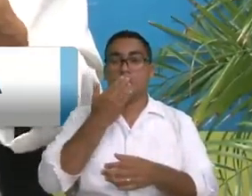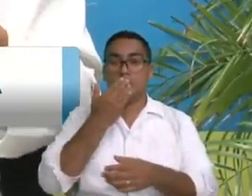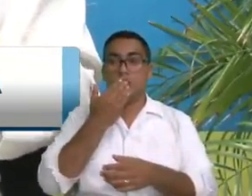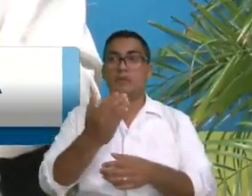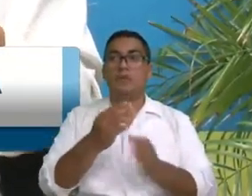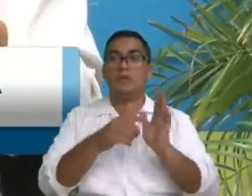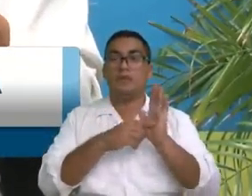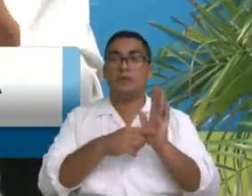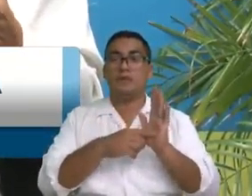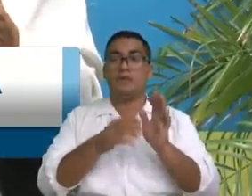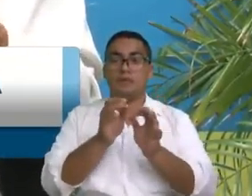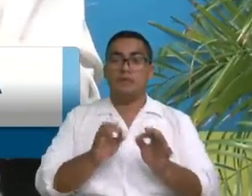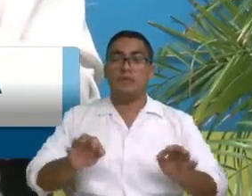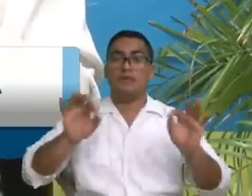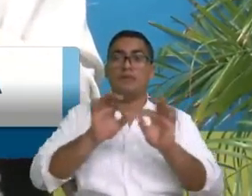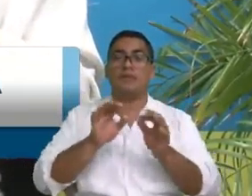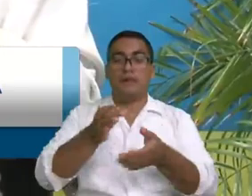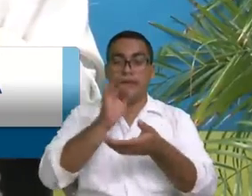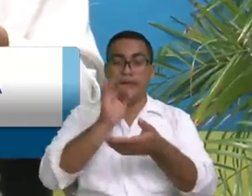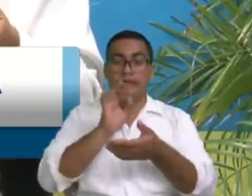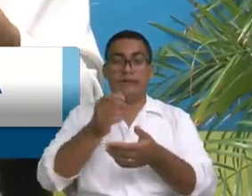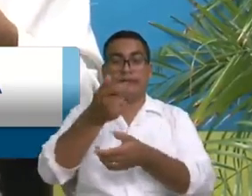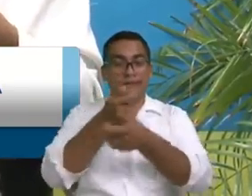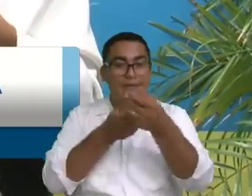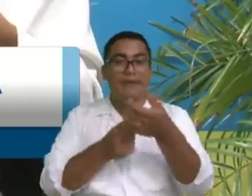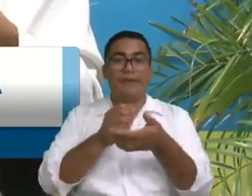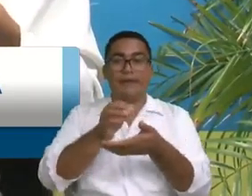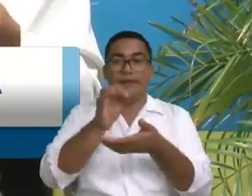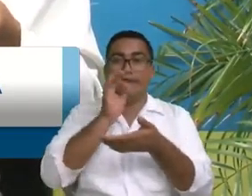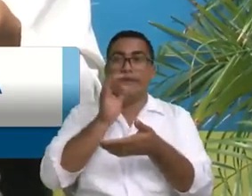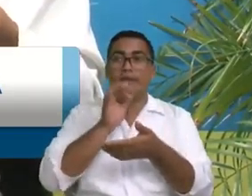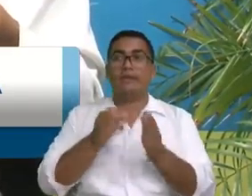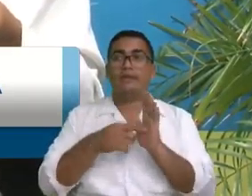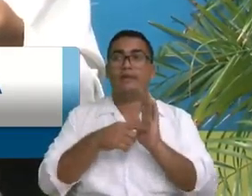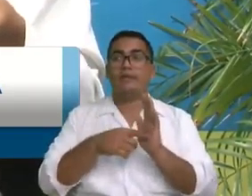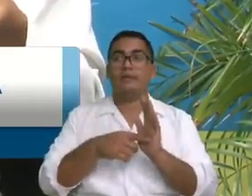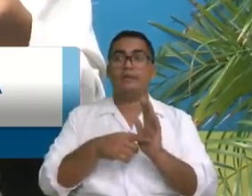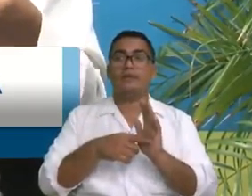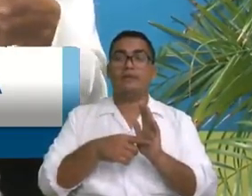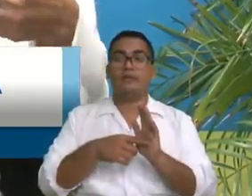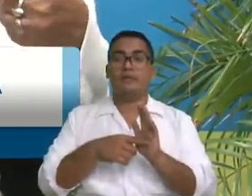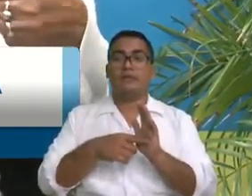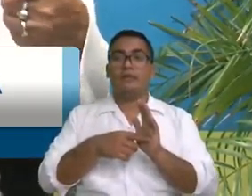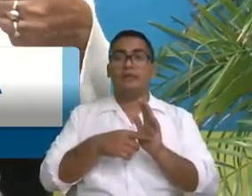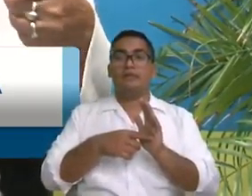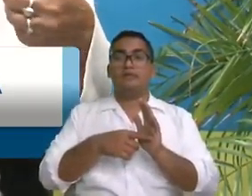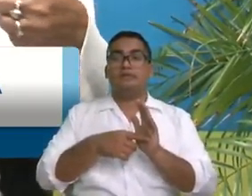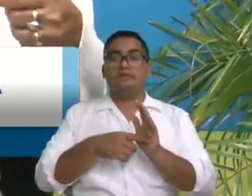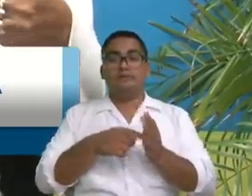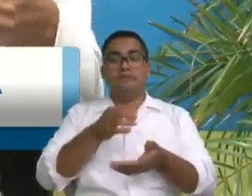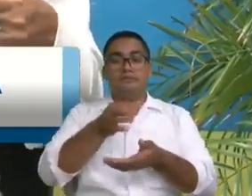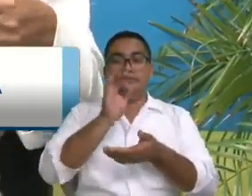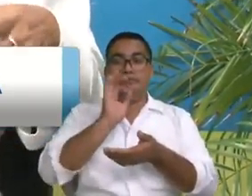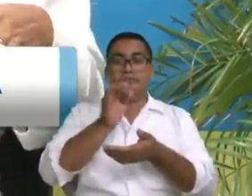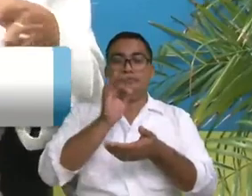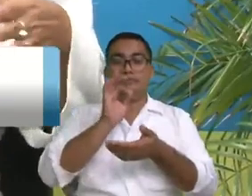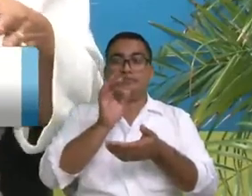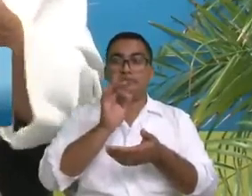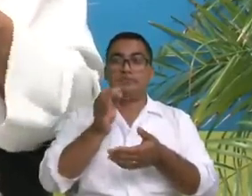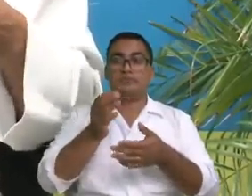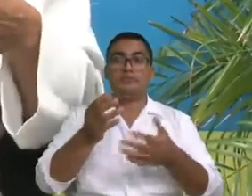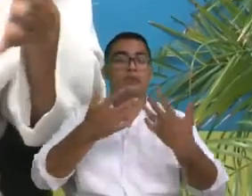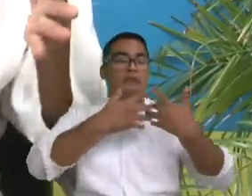propiamente orgánico, o sea, propiamente que llaman de palo, sin ninguna adicción en más, ¿verdad? Porque los cafés